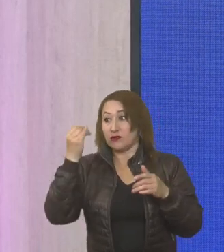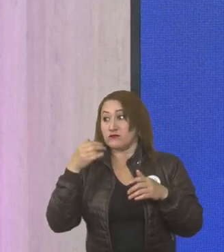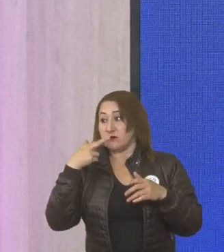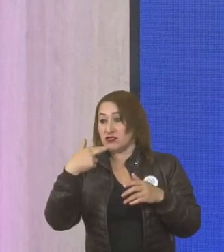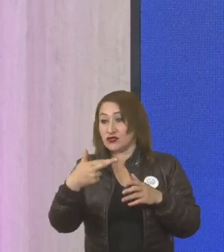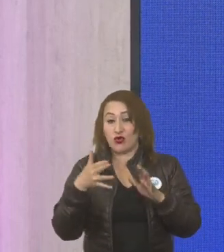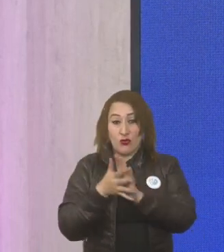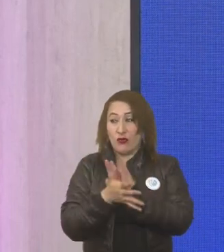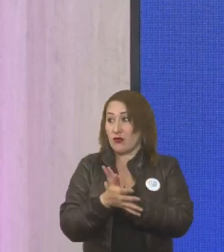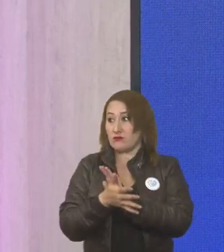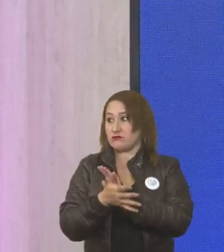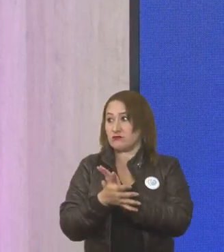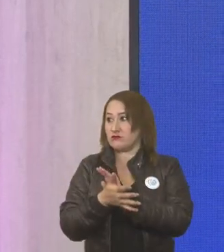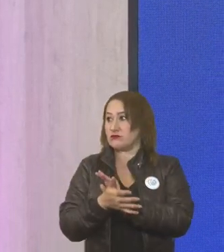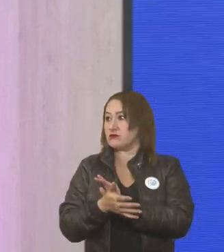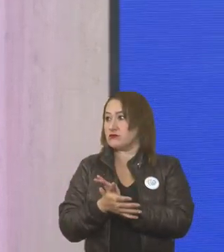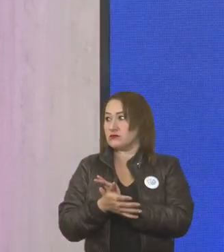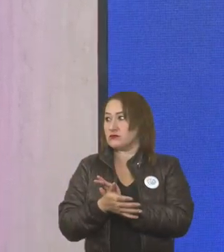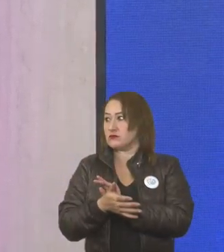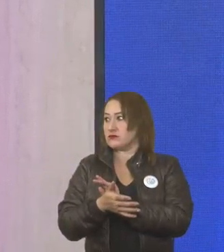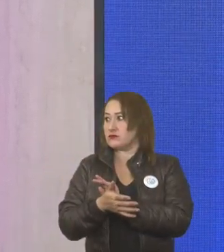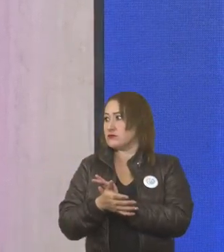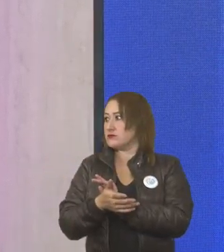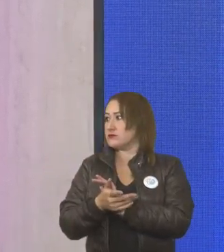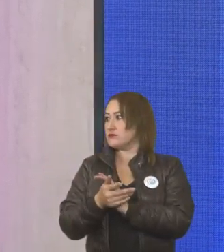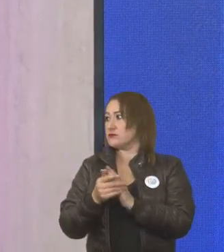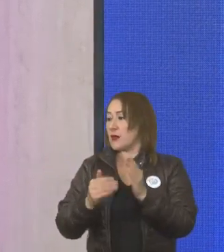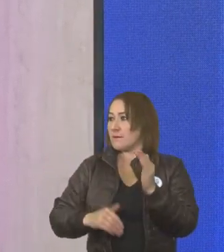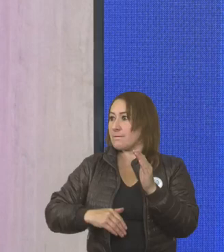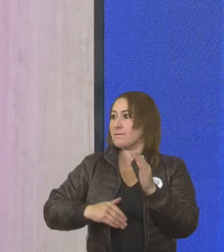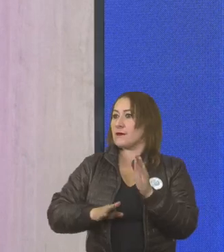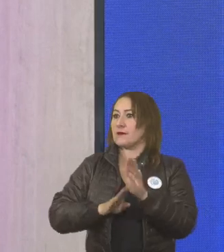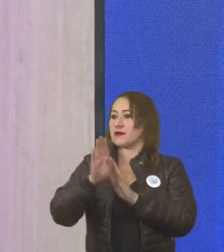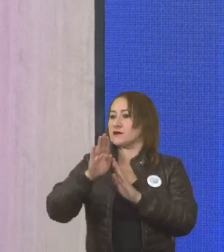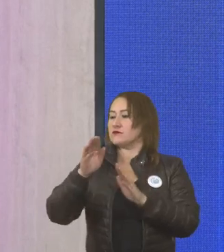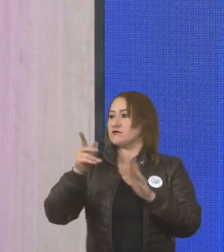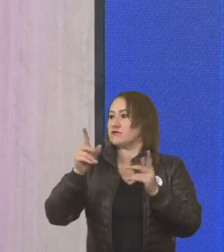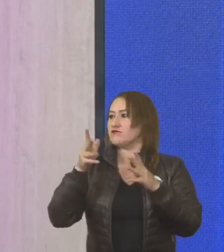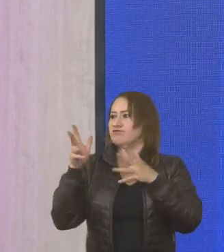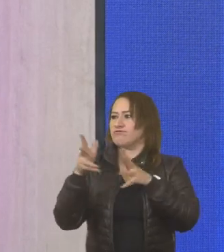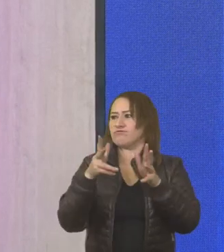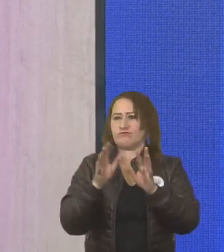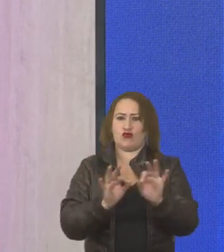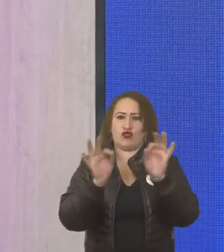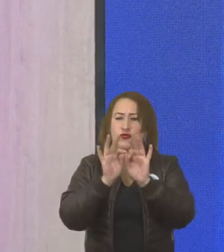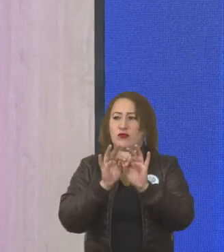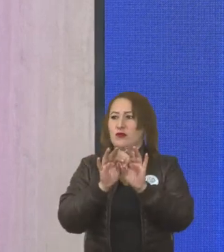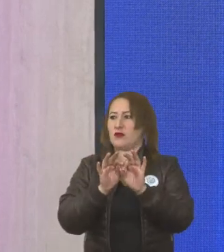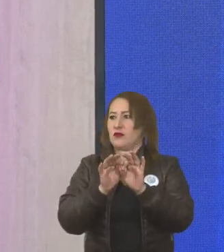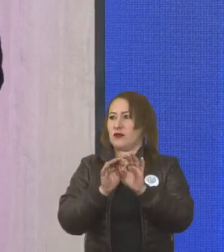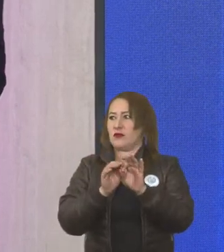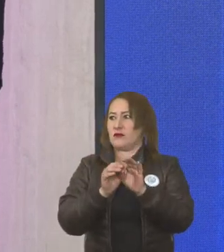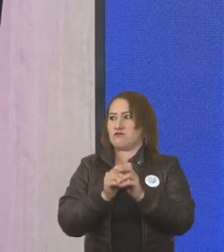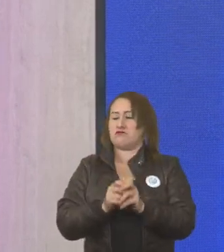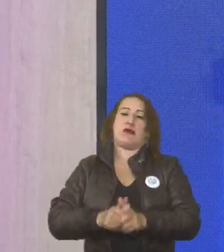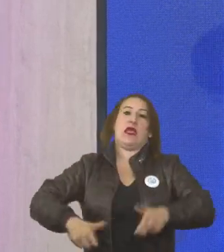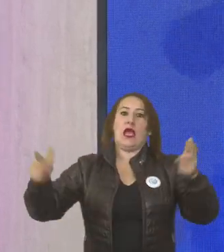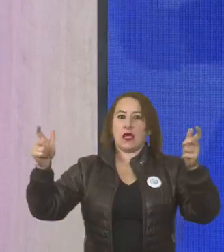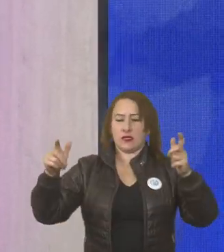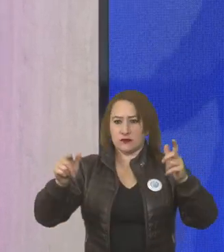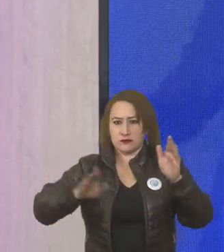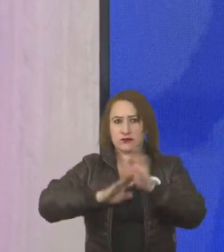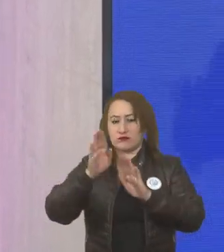y empezar a crecer. Pero ojo, y creo que también es la enseñanza más importante, no hay que crecer desmedido. Nosotros, con